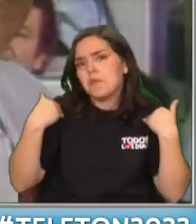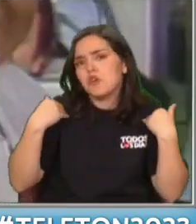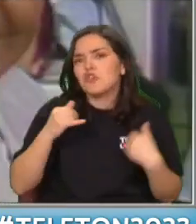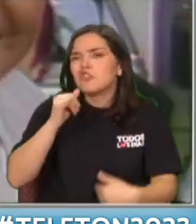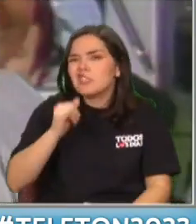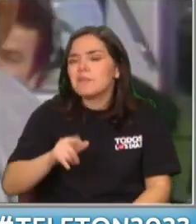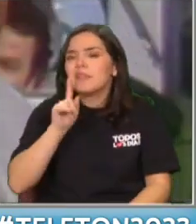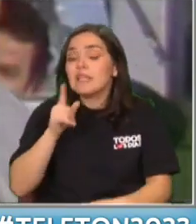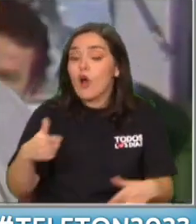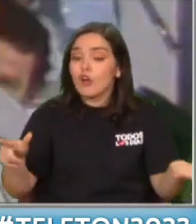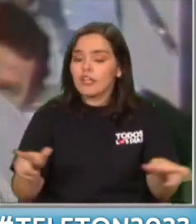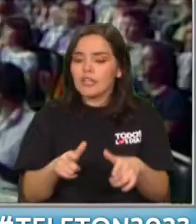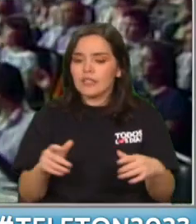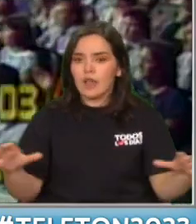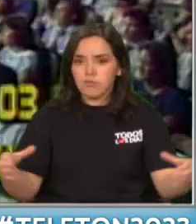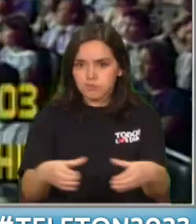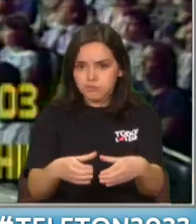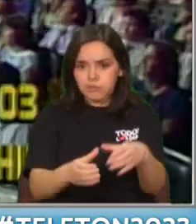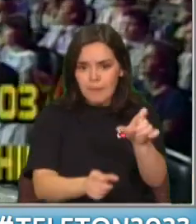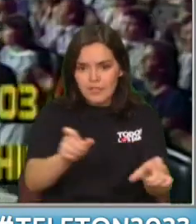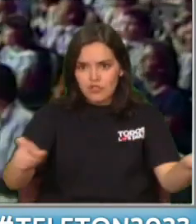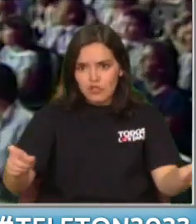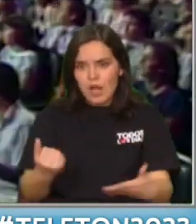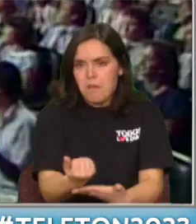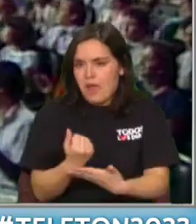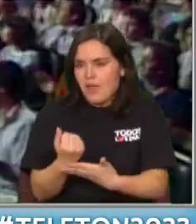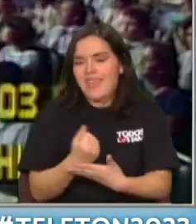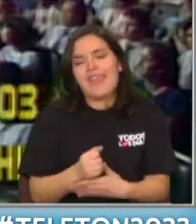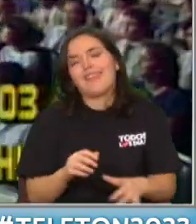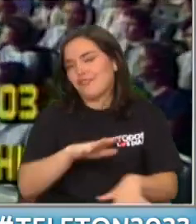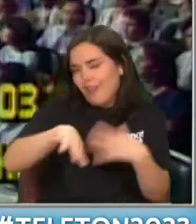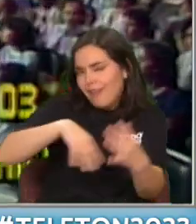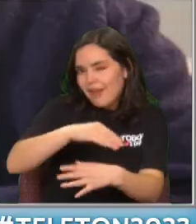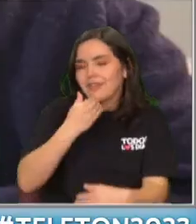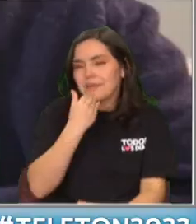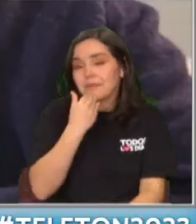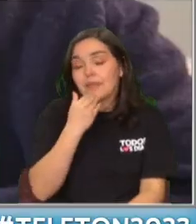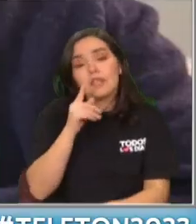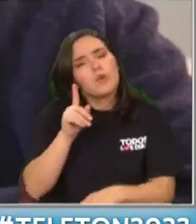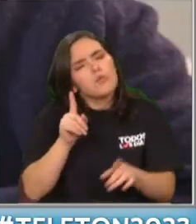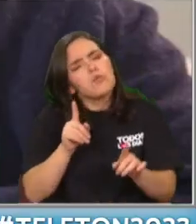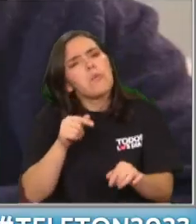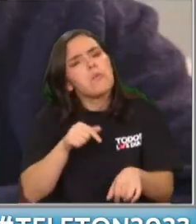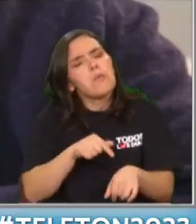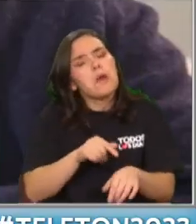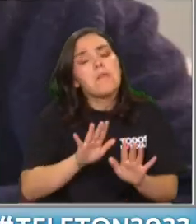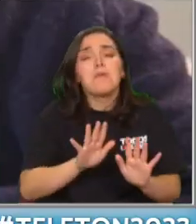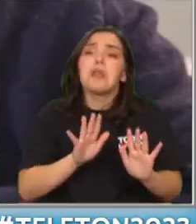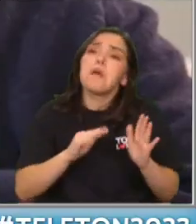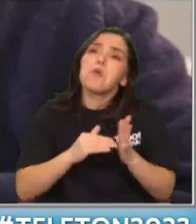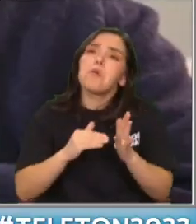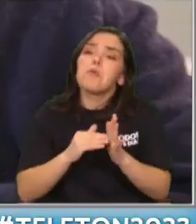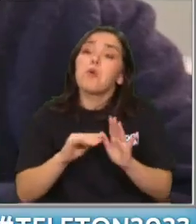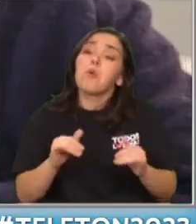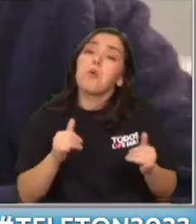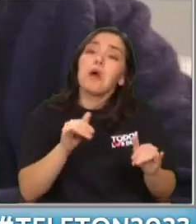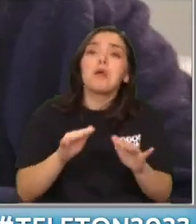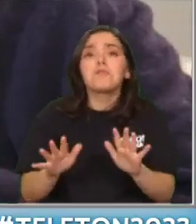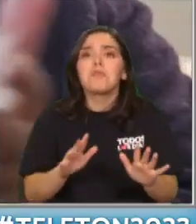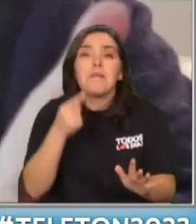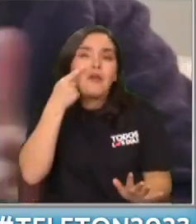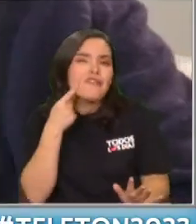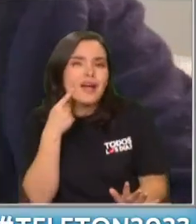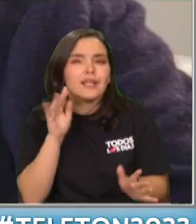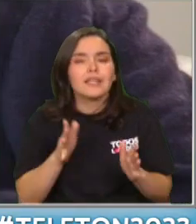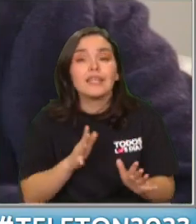una orquesta muy cooperadora y muy chacotero. Y en uno de esos programas, esas esperas con César, empezamos a jugar y el Cabezón Reyes, que era un